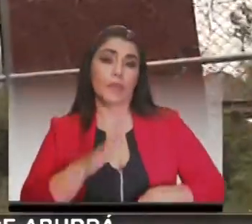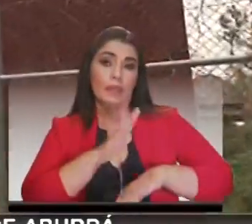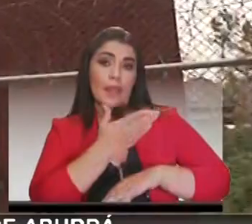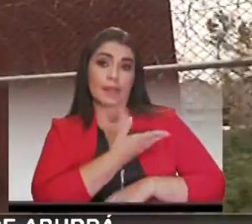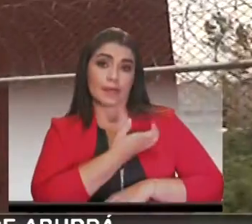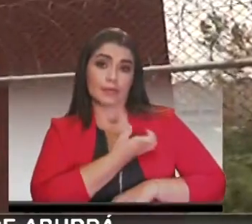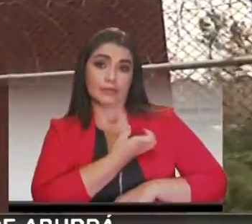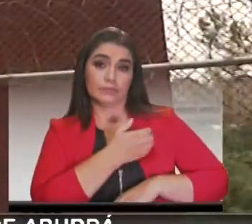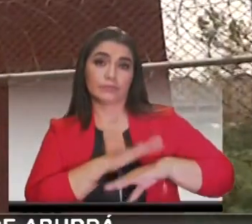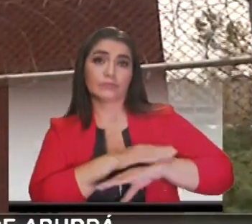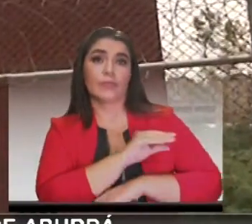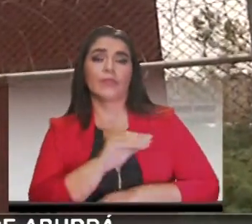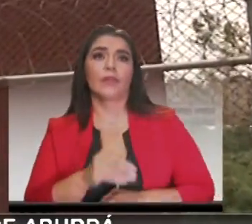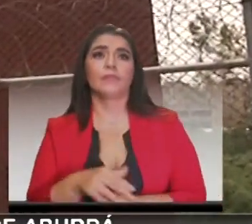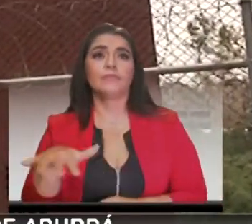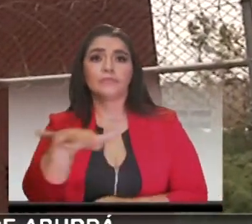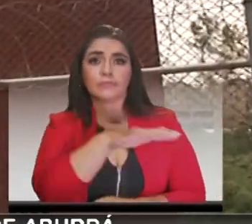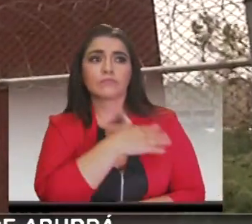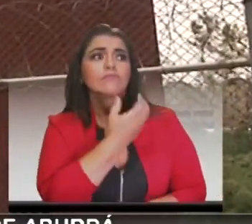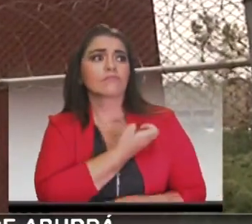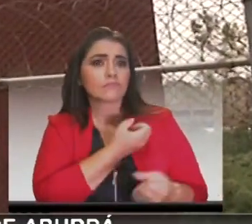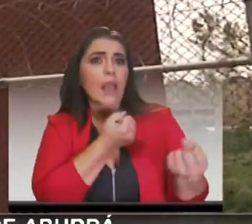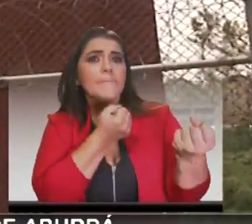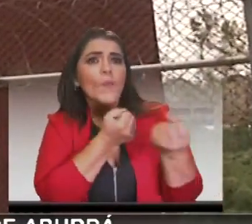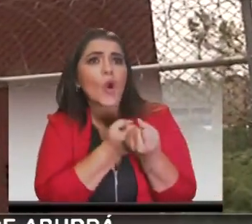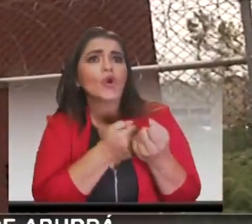la administración municipal ha apoyado con la